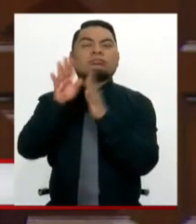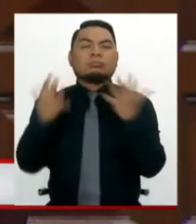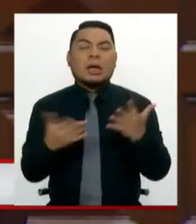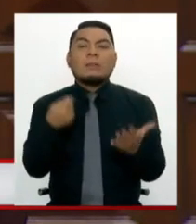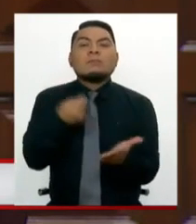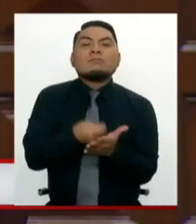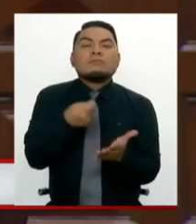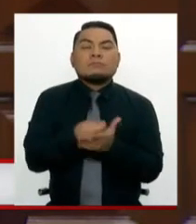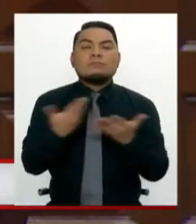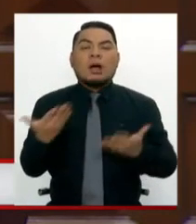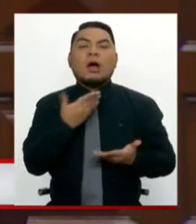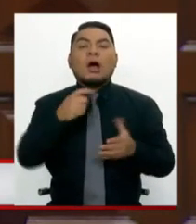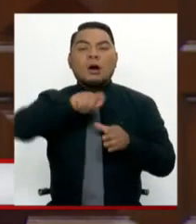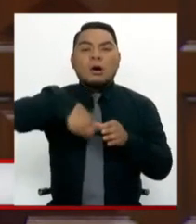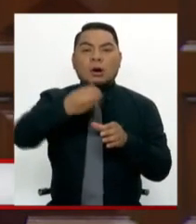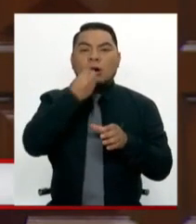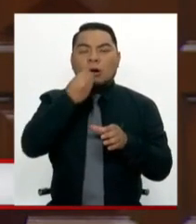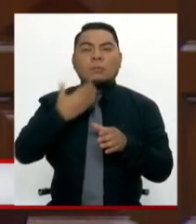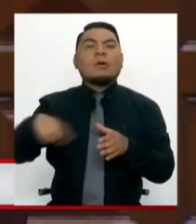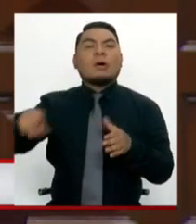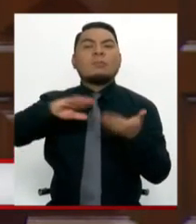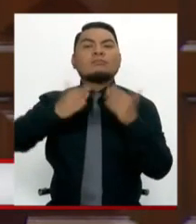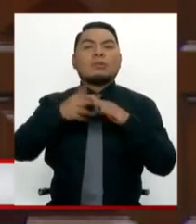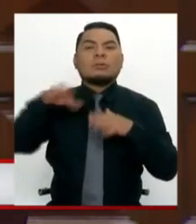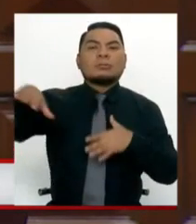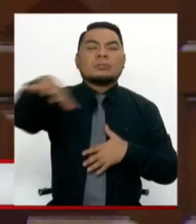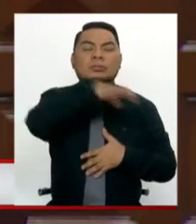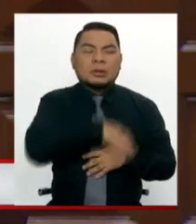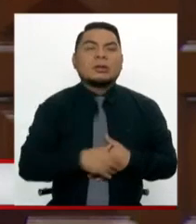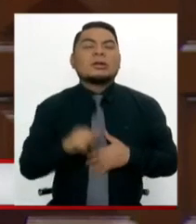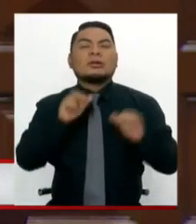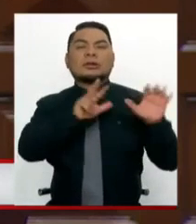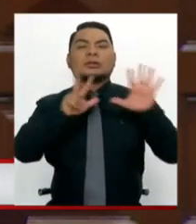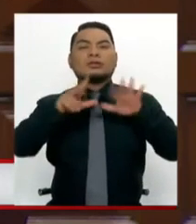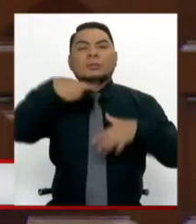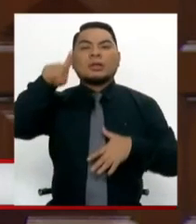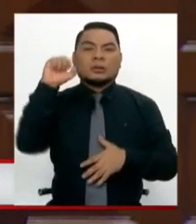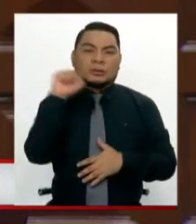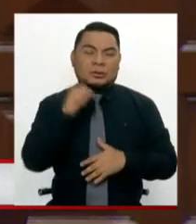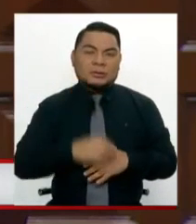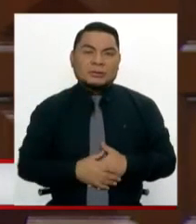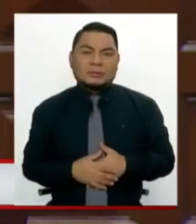el presupuesto de los comedores populares en 78 millones de soles,